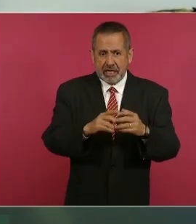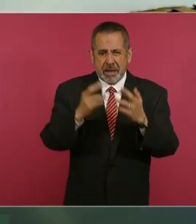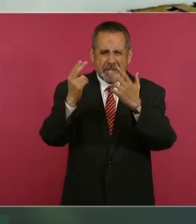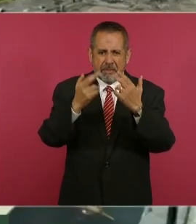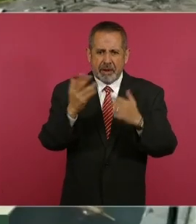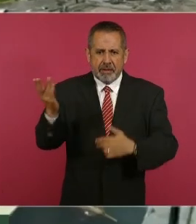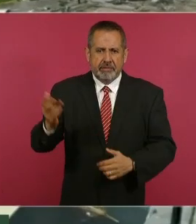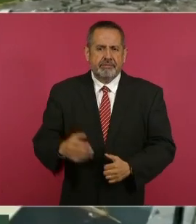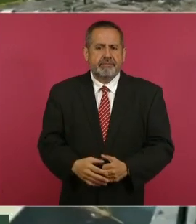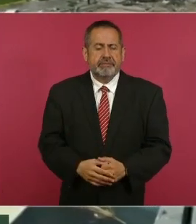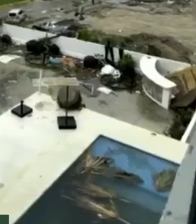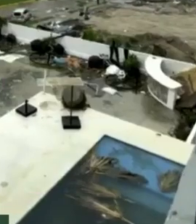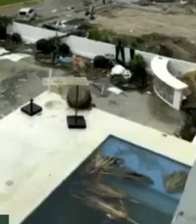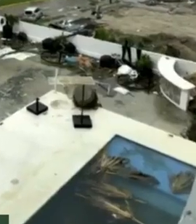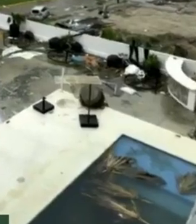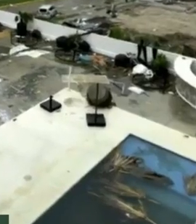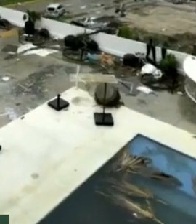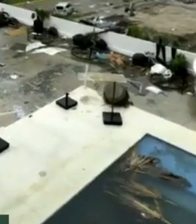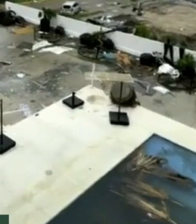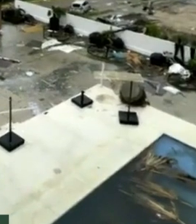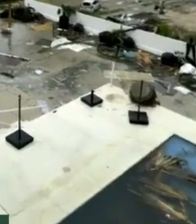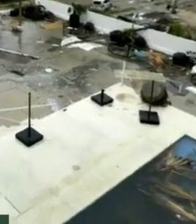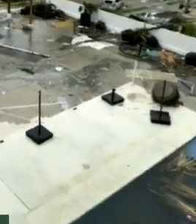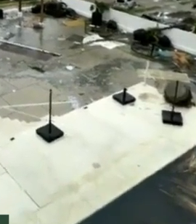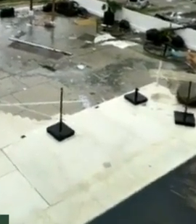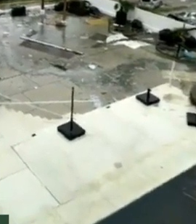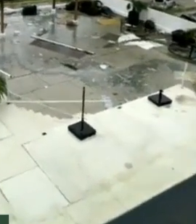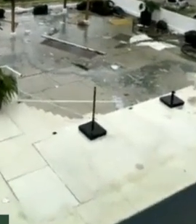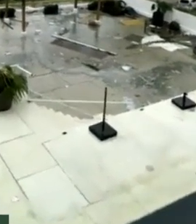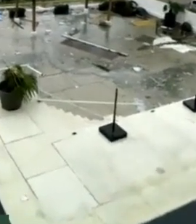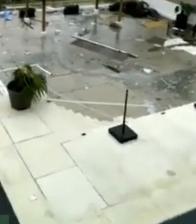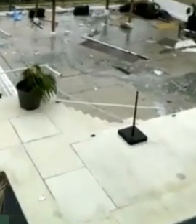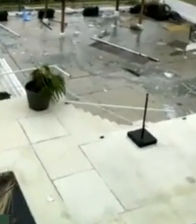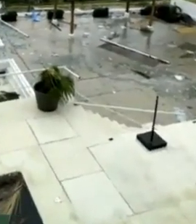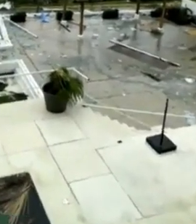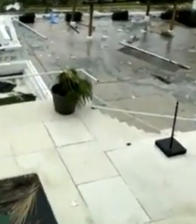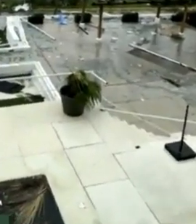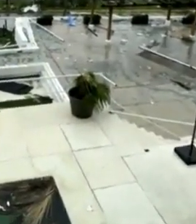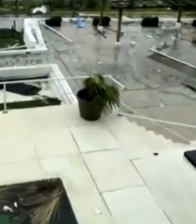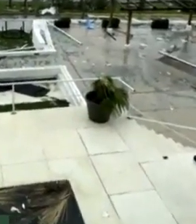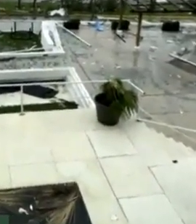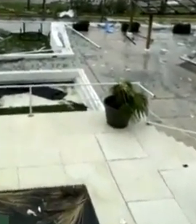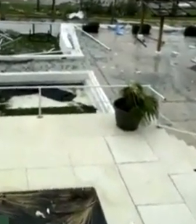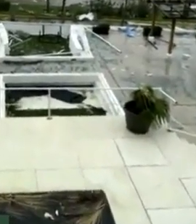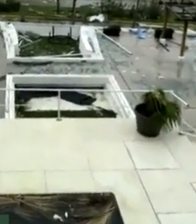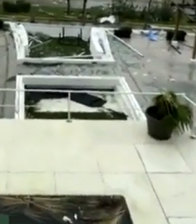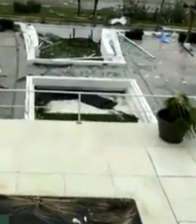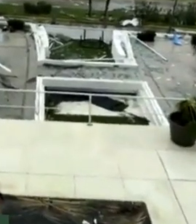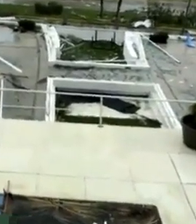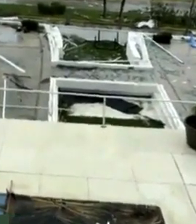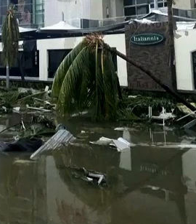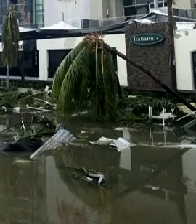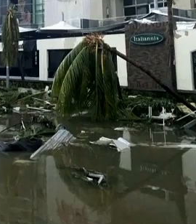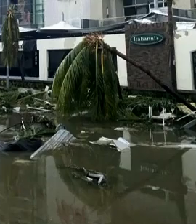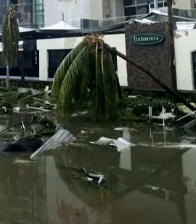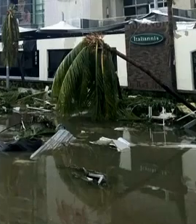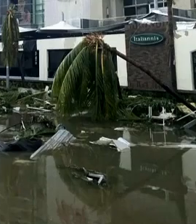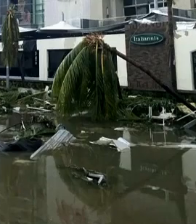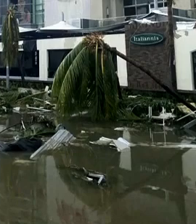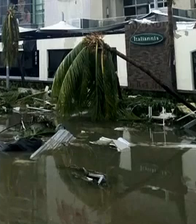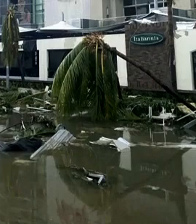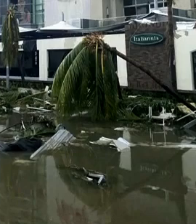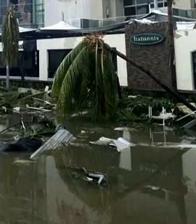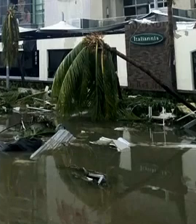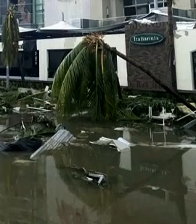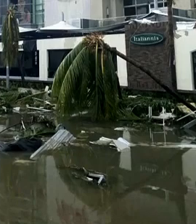cristales rotos e inundaciones por el ingreso de lluvia. Pues también el sector comercial hubo